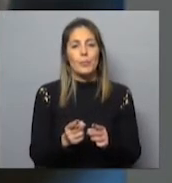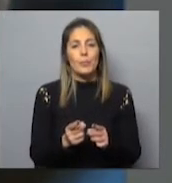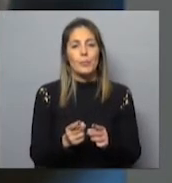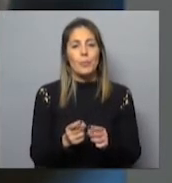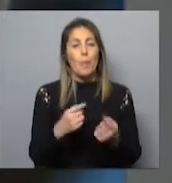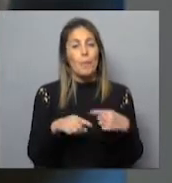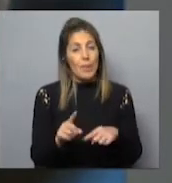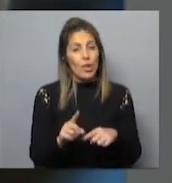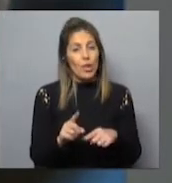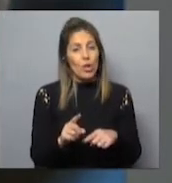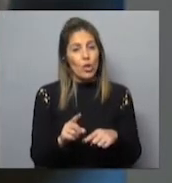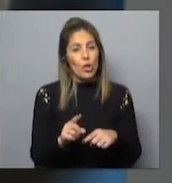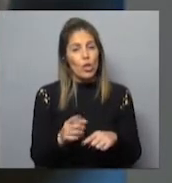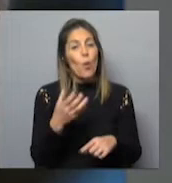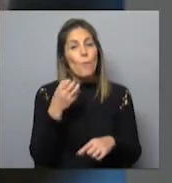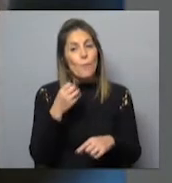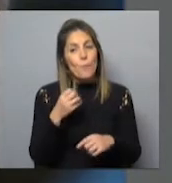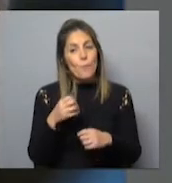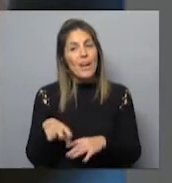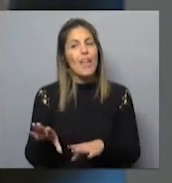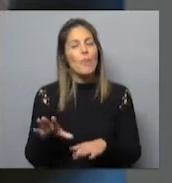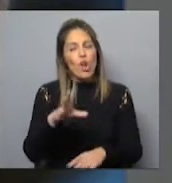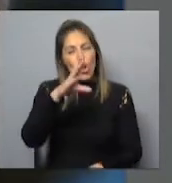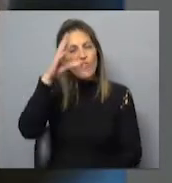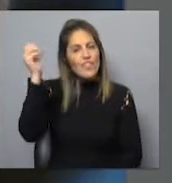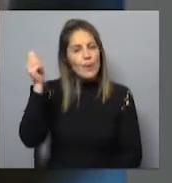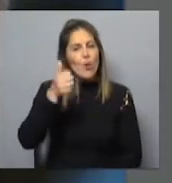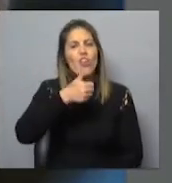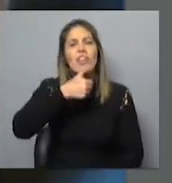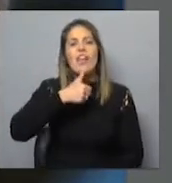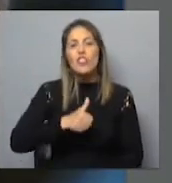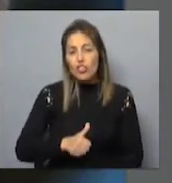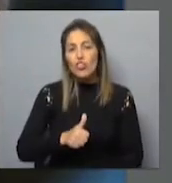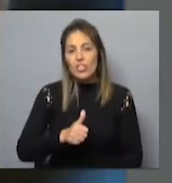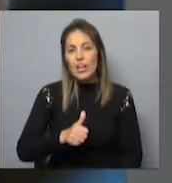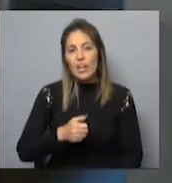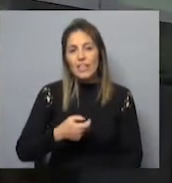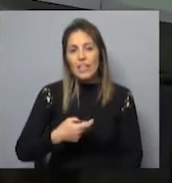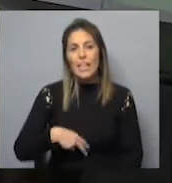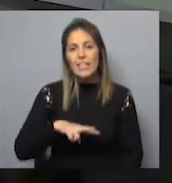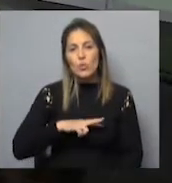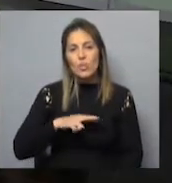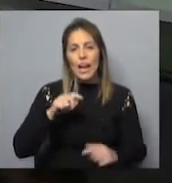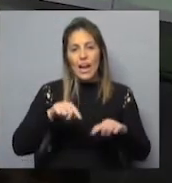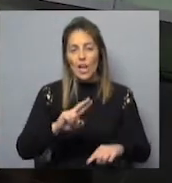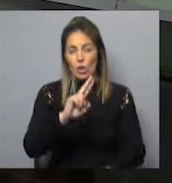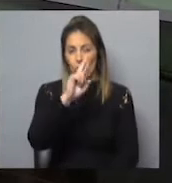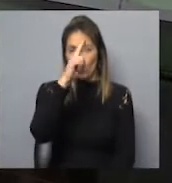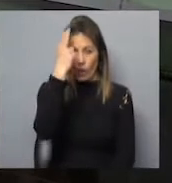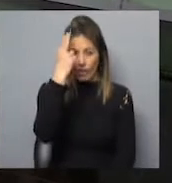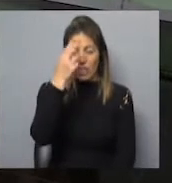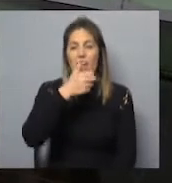pero no perdamos en la historia de la de la transexualidad en el uruguay no no no perdamos la historia